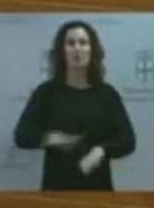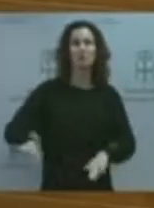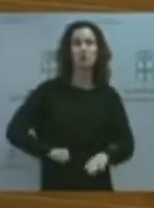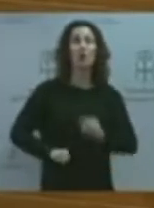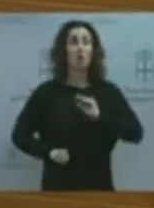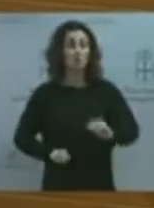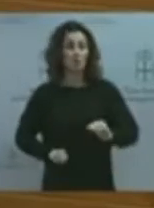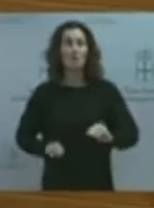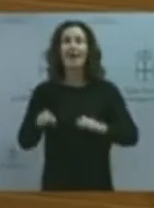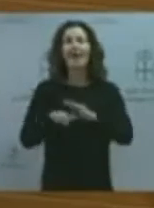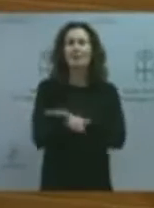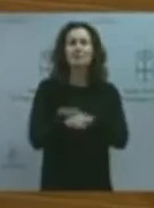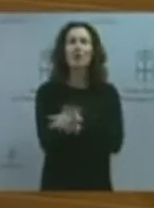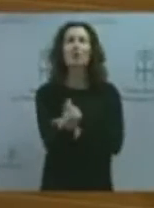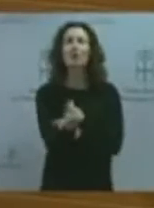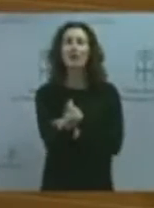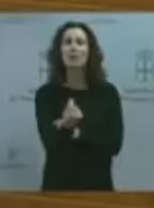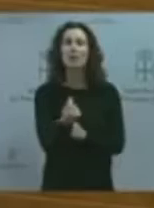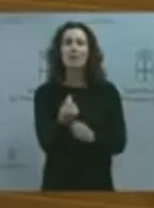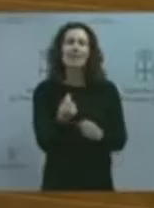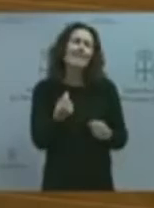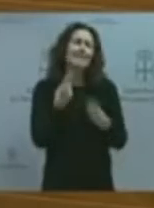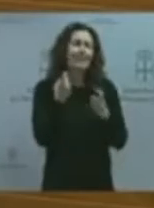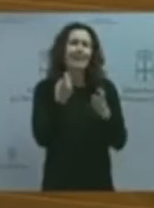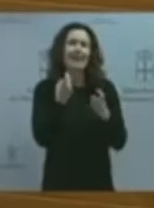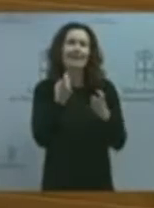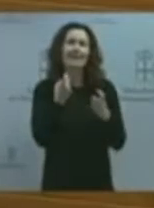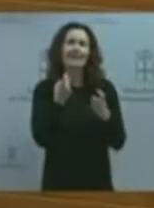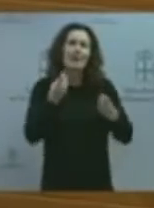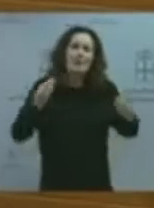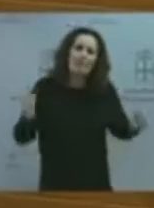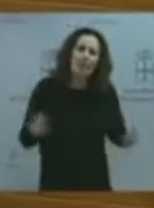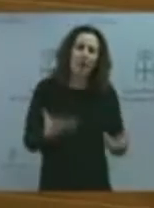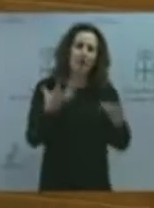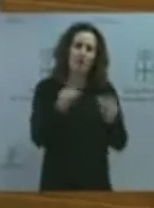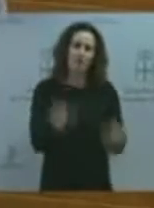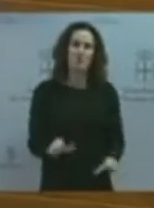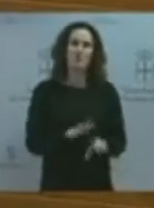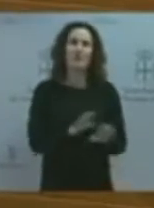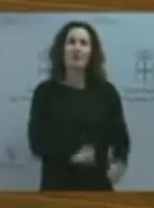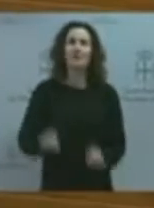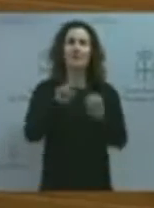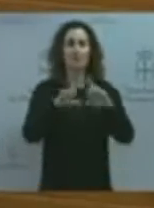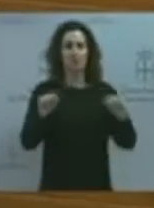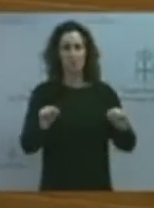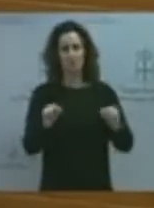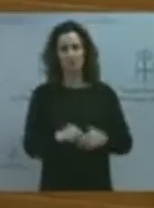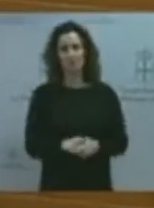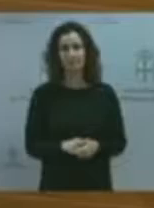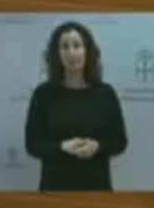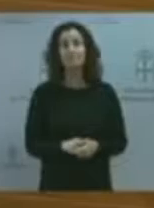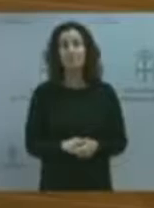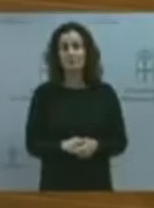mejor manera posible, defendiendo las prioridades que tienen nuestros ciudadanos y ciudadanas. Y usted dice en esta Cámara, y por eso le tengo que reconocer que me ha